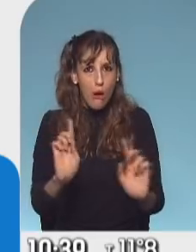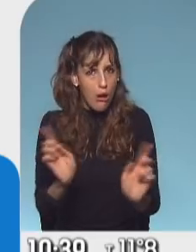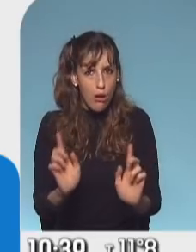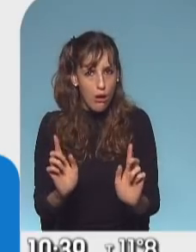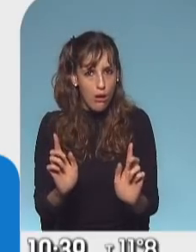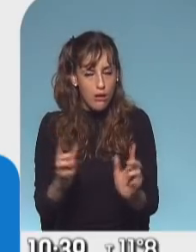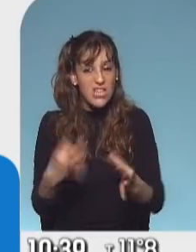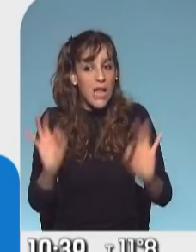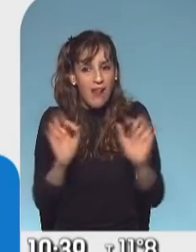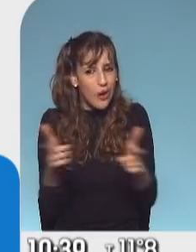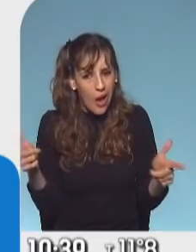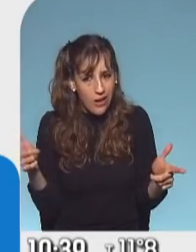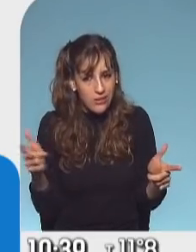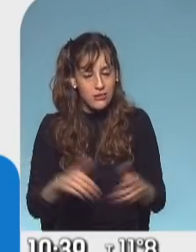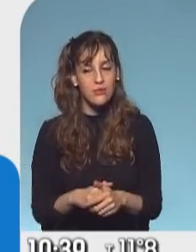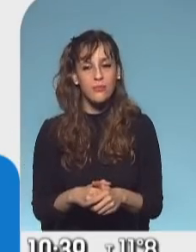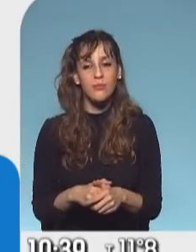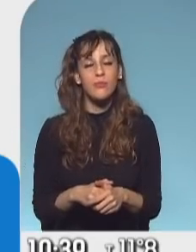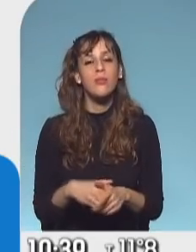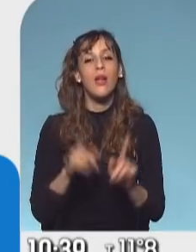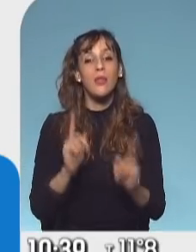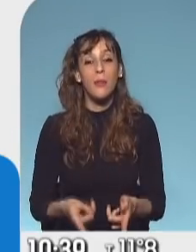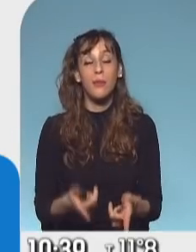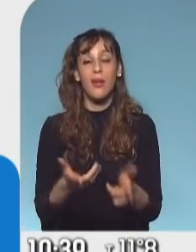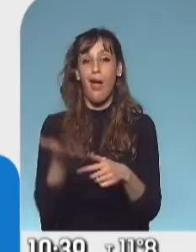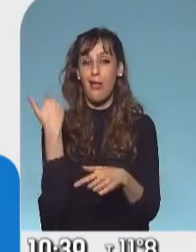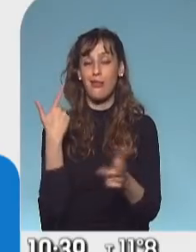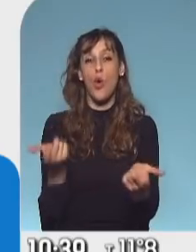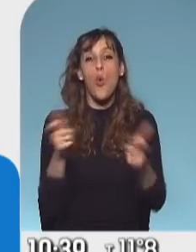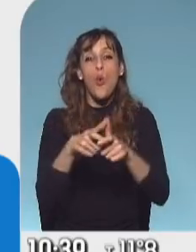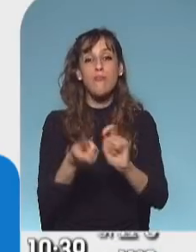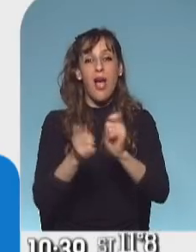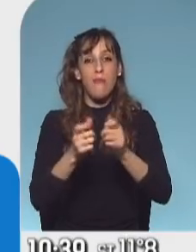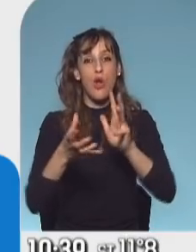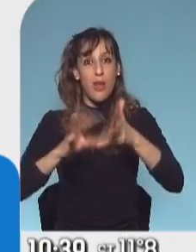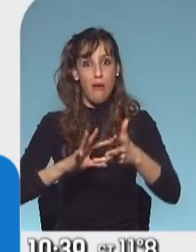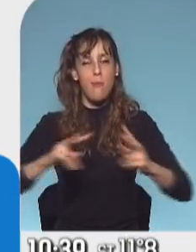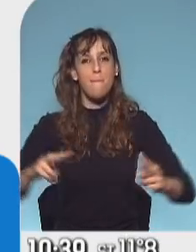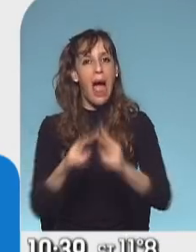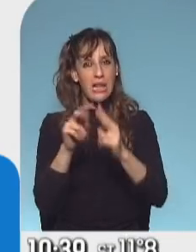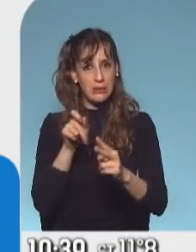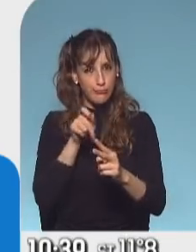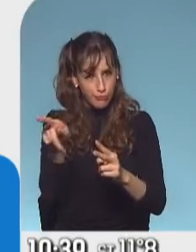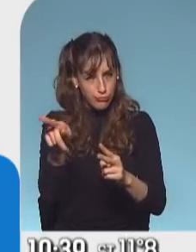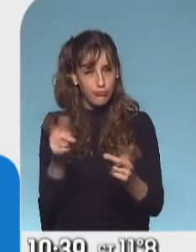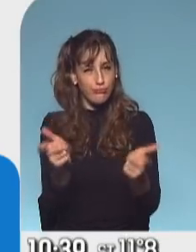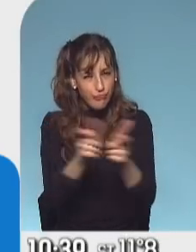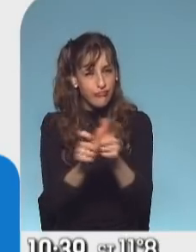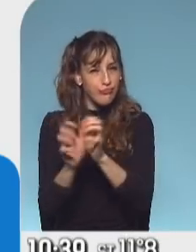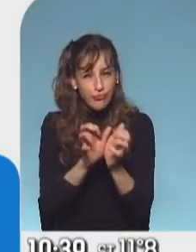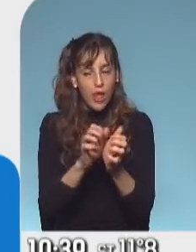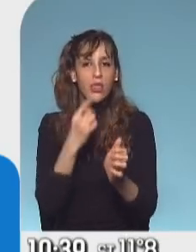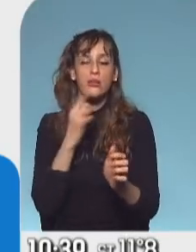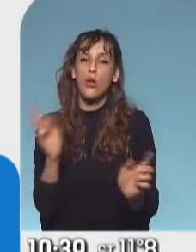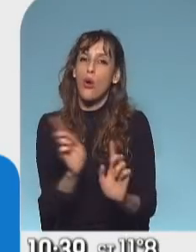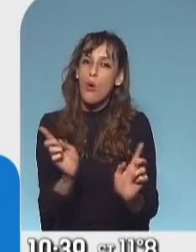Y cuando en la cumbre de cambio climático que se hizo en París algunos años atrás, nos decían, no podemos